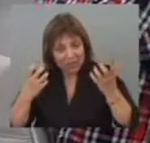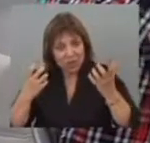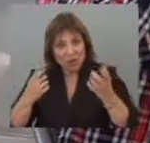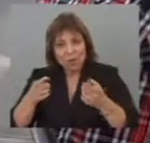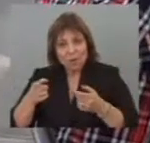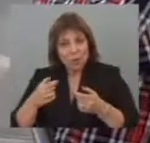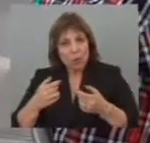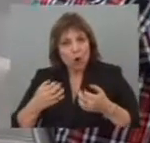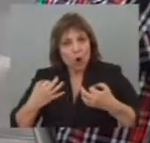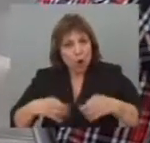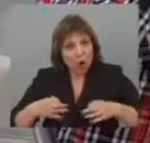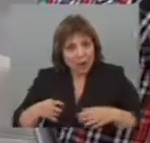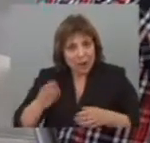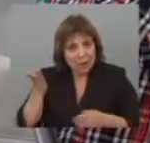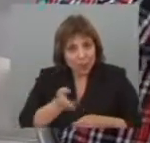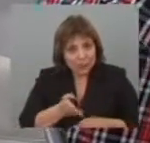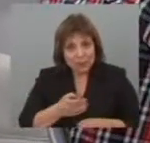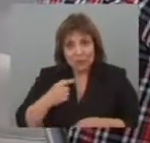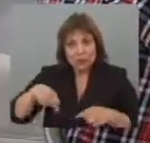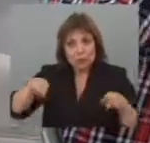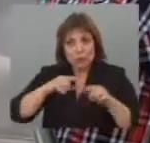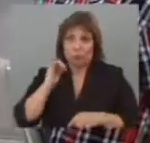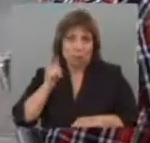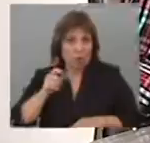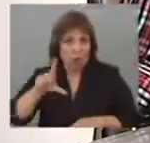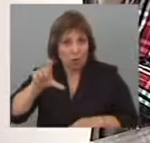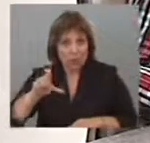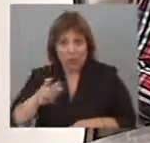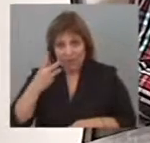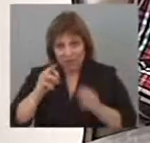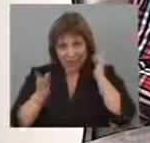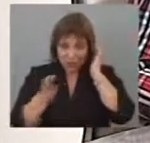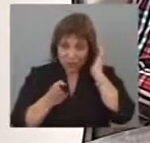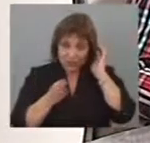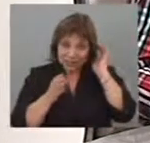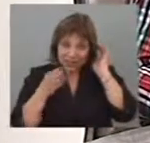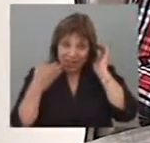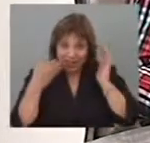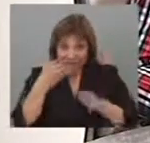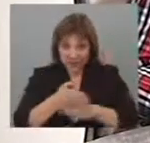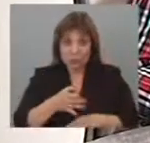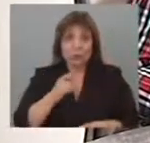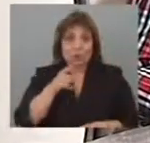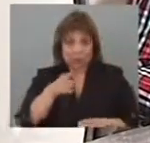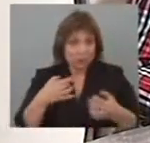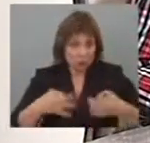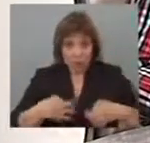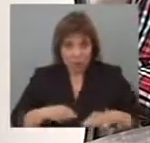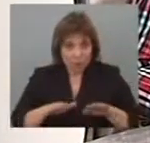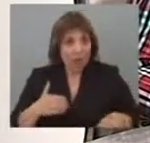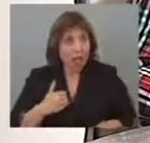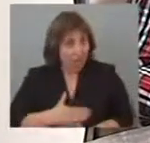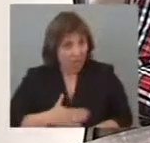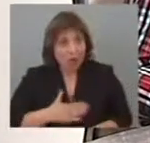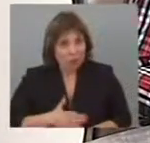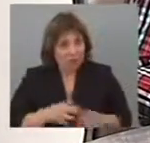por naturaleza, un porcentaje bastante alto, cerca del 20% de los participantes dijeron que eso era así, estaban de acuerdo con